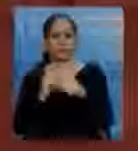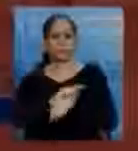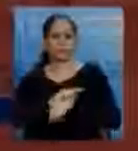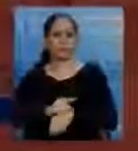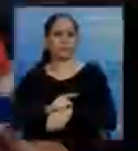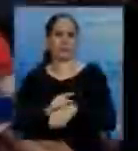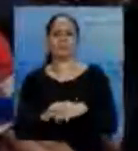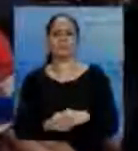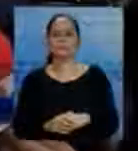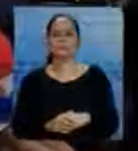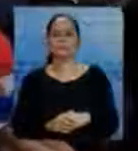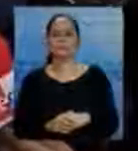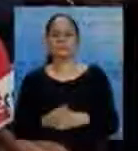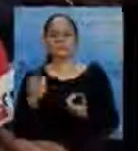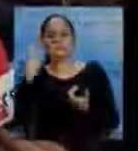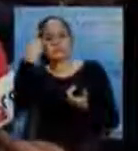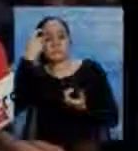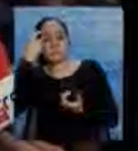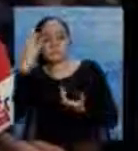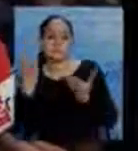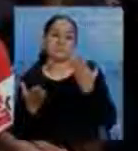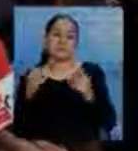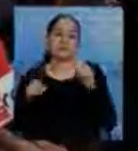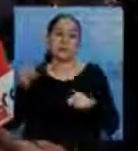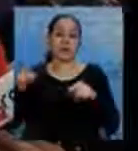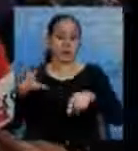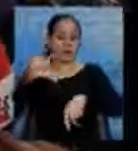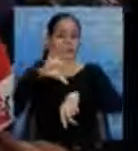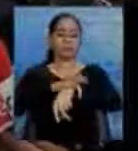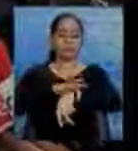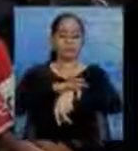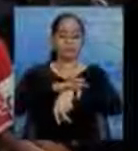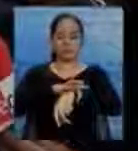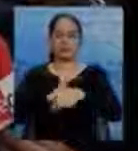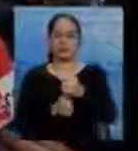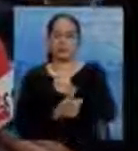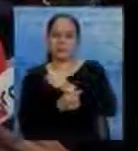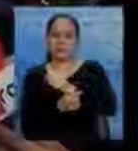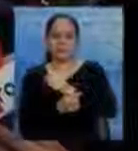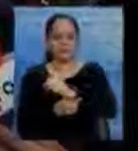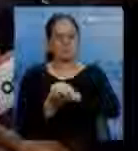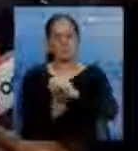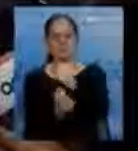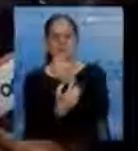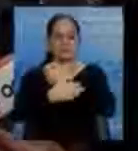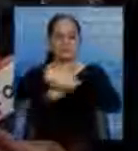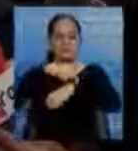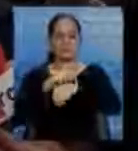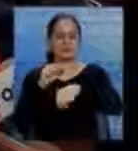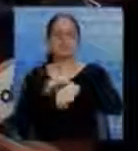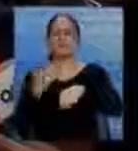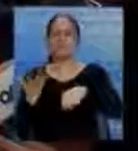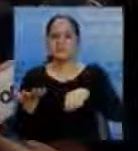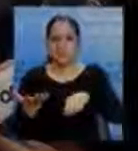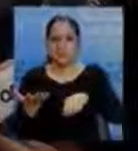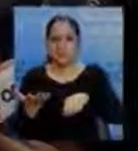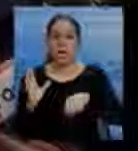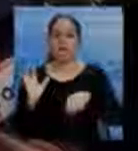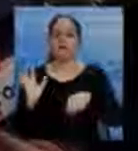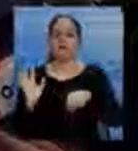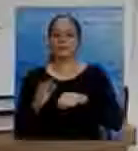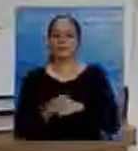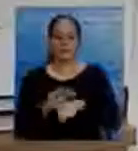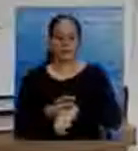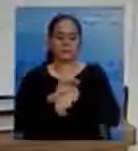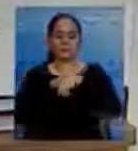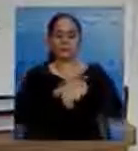Sin duda, no todo el mundo tiene que ir detenido si puede tener el sistema de brazalete. Lo que busca el sistema es garantizar que estas personas comparezcan a